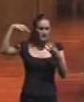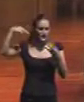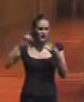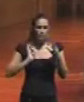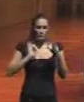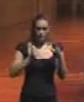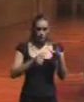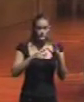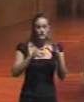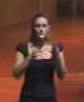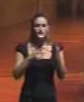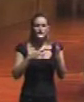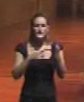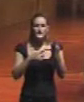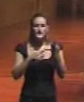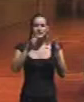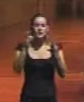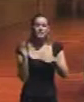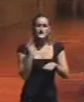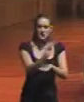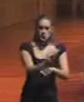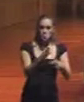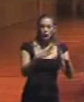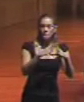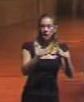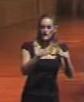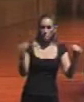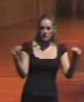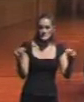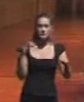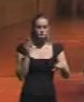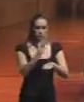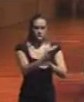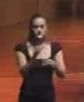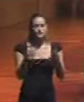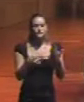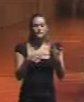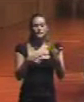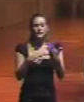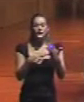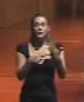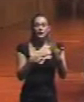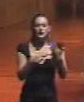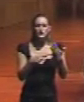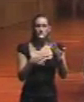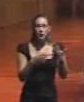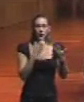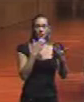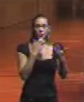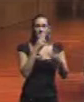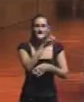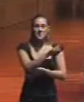programa 2009-2013 para la financiación de la ULPGC, el presupuesto de la universidad para el ejercicio 2009 por un importe de